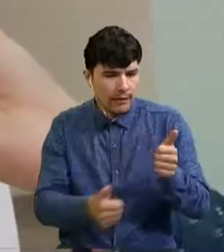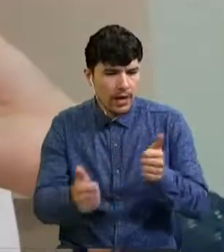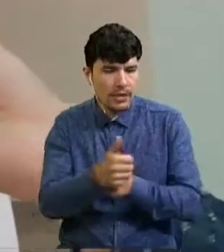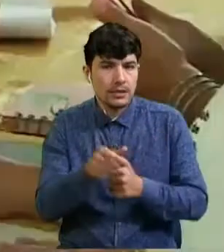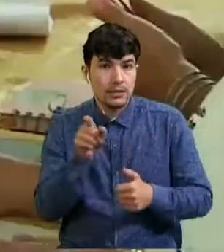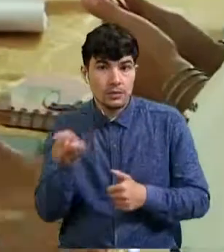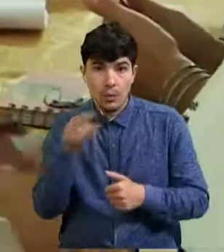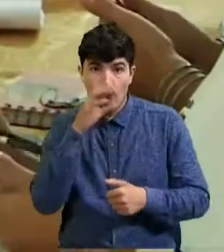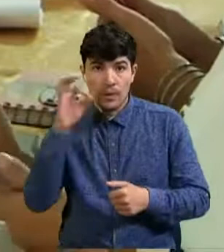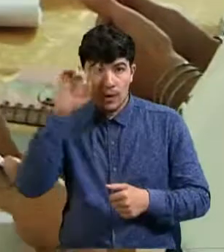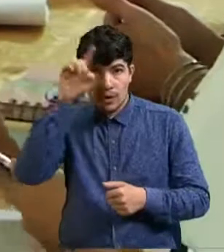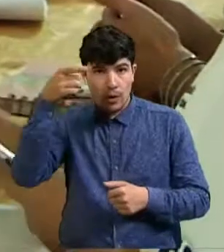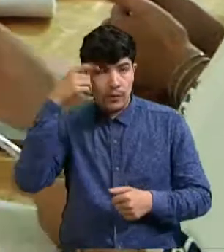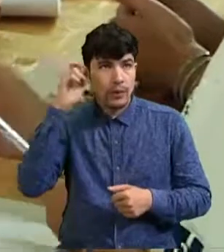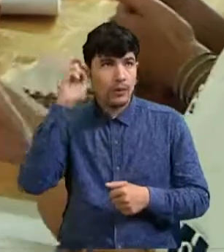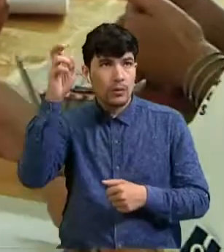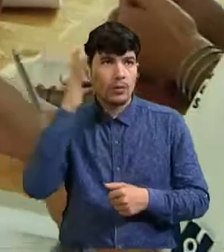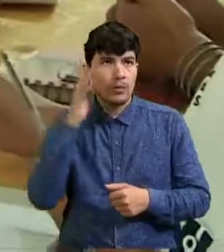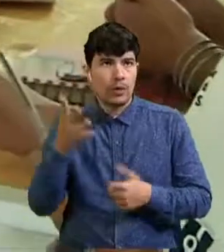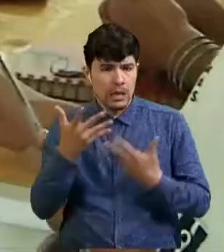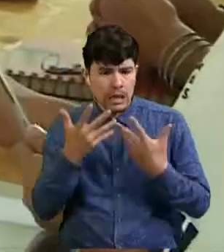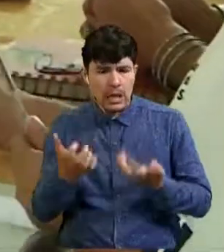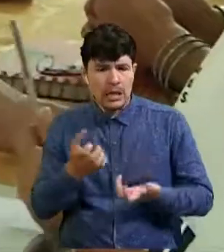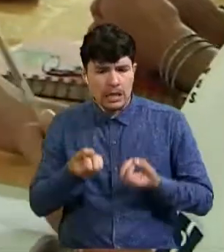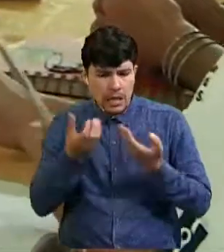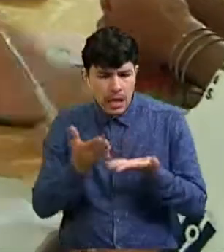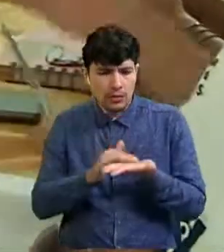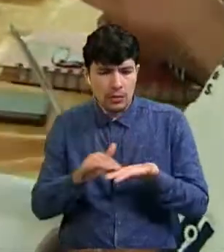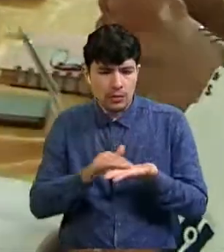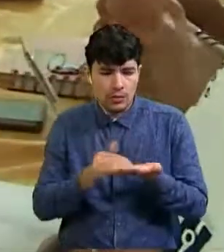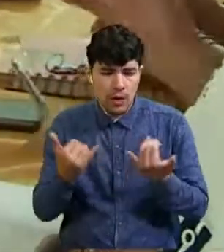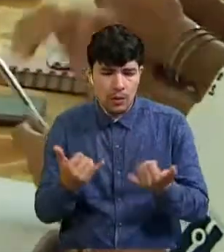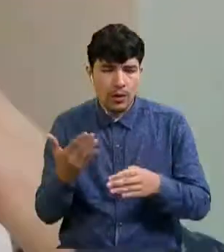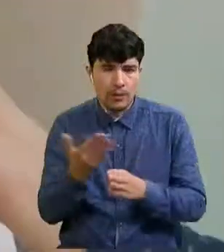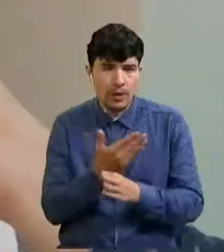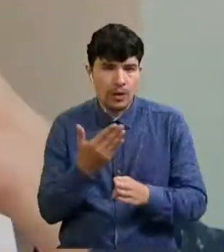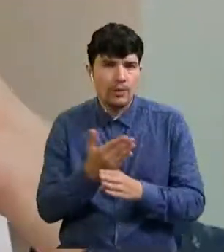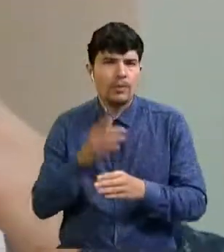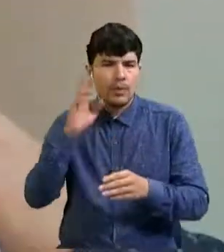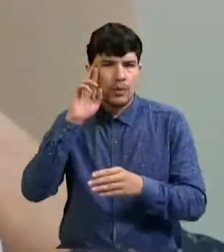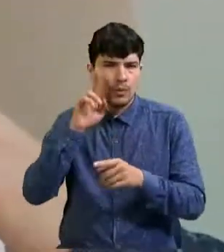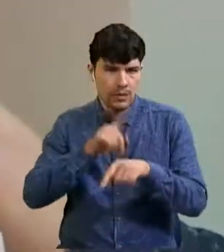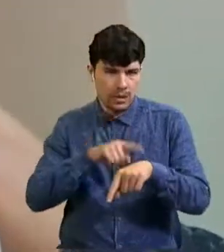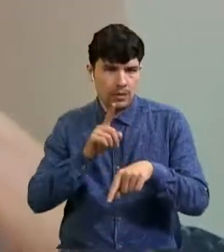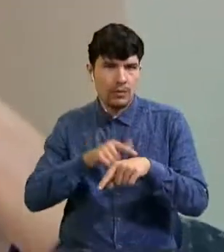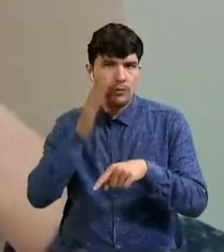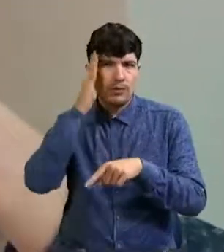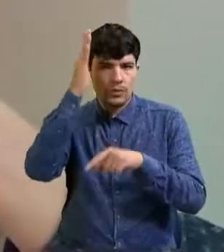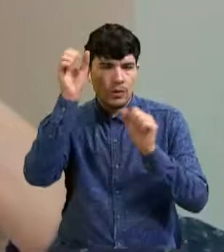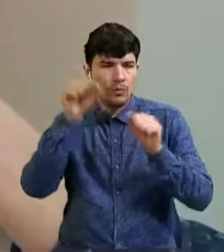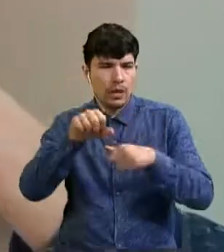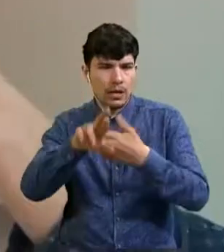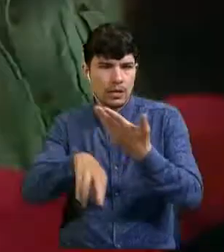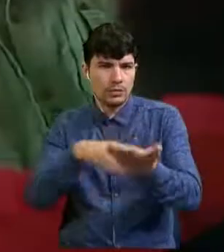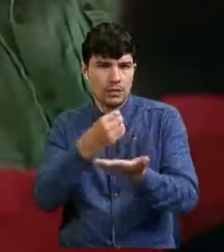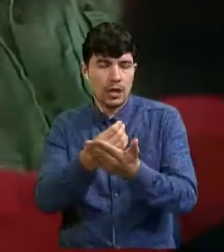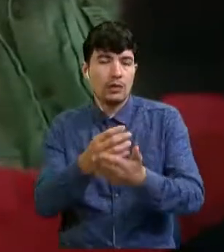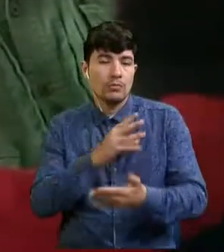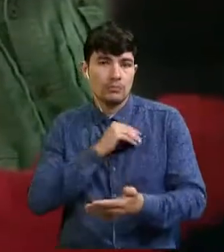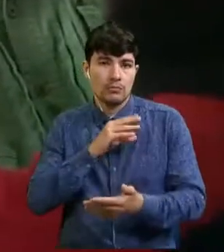señor gobernador hacia resolver toda esta problemática de tal manera que con el tiempo podemos estar viendo los resultados satisfactorios